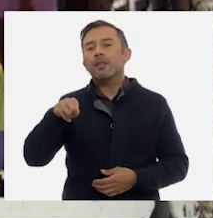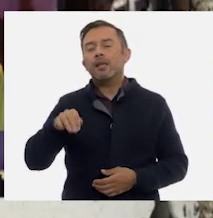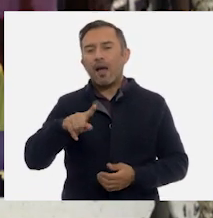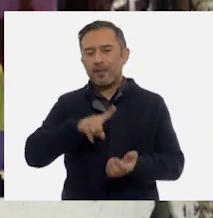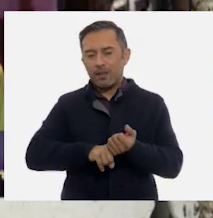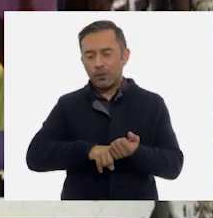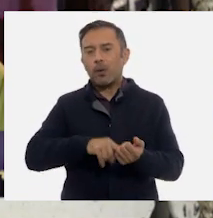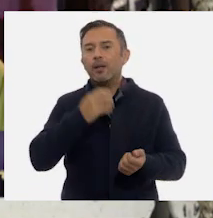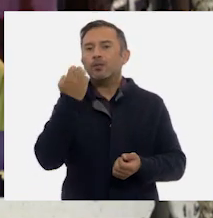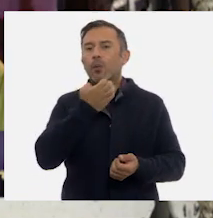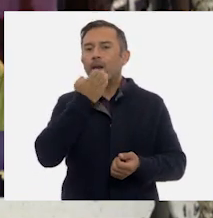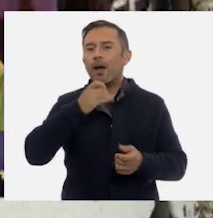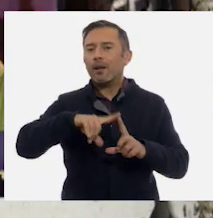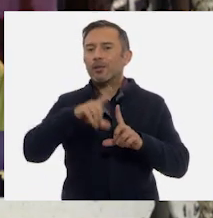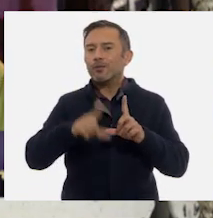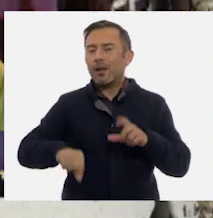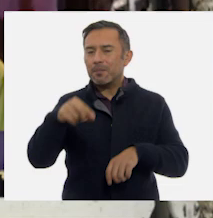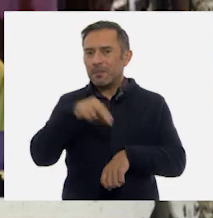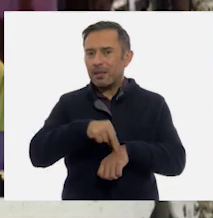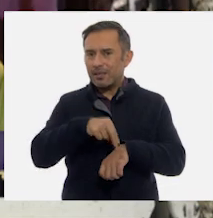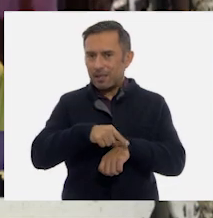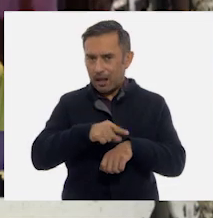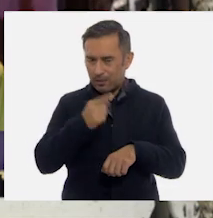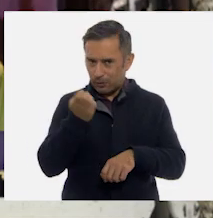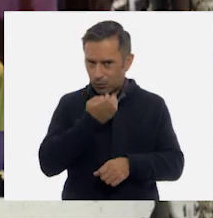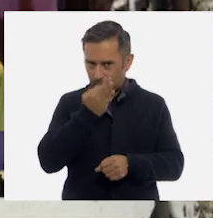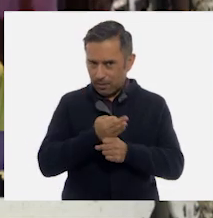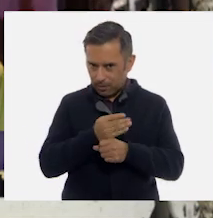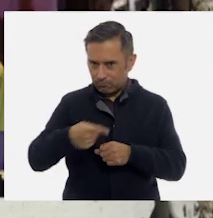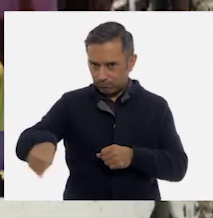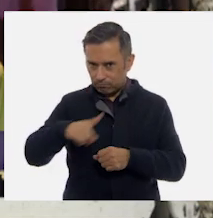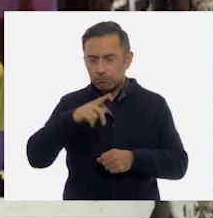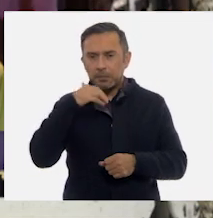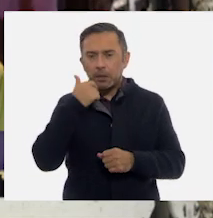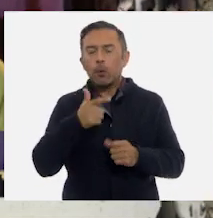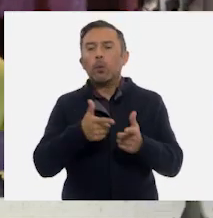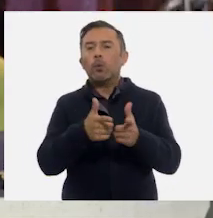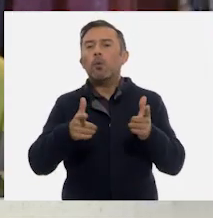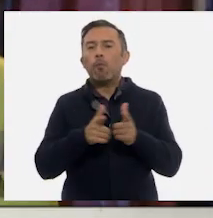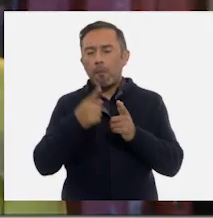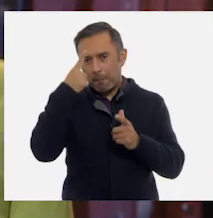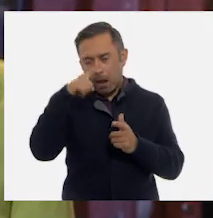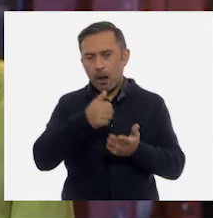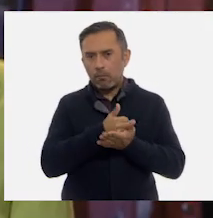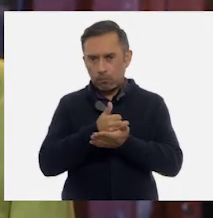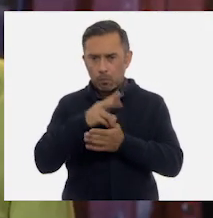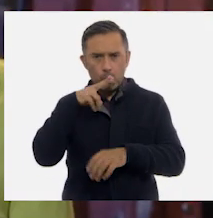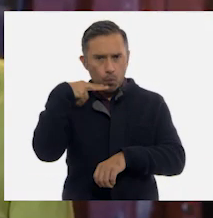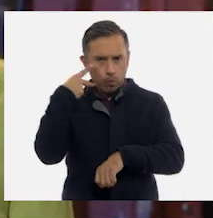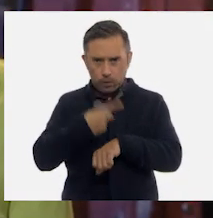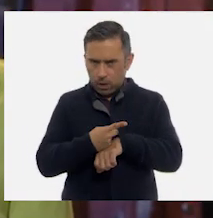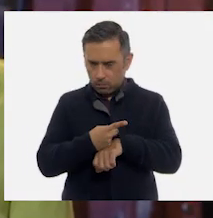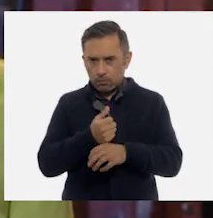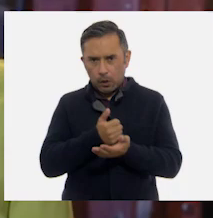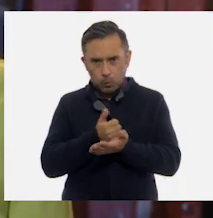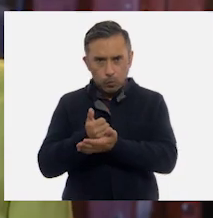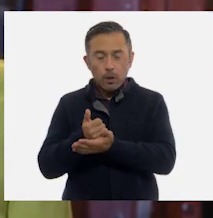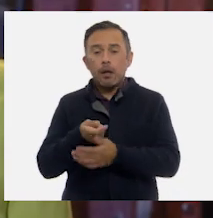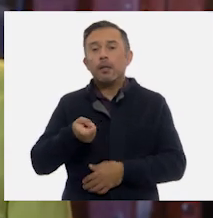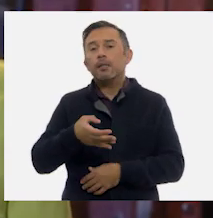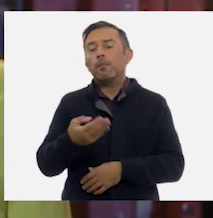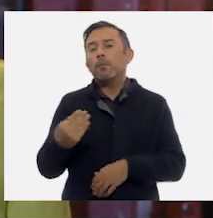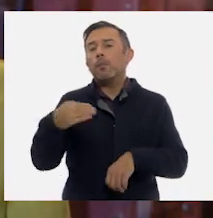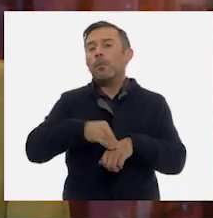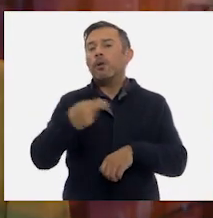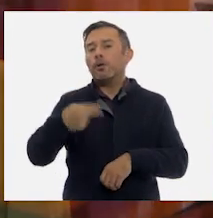la iniciativa de crear un grupo de socorro médico voluntario llamado Cruz